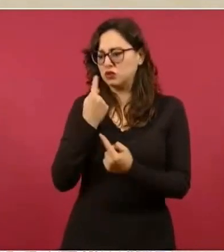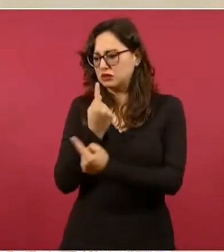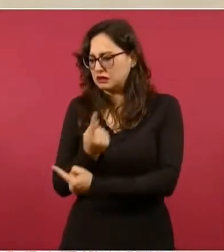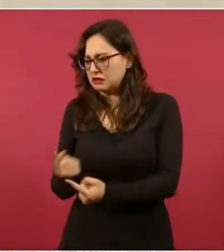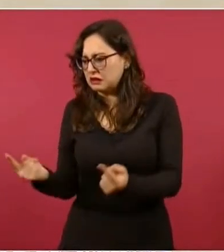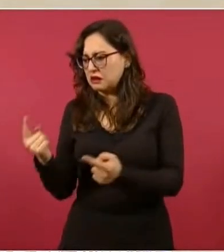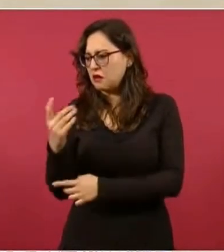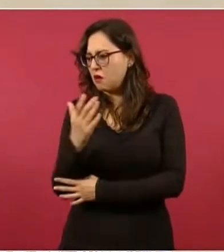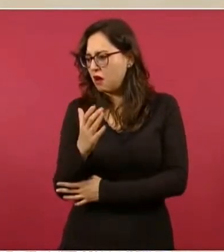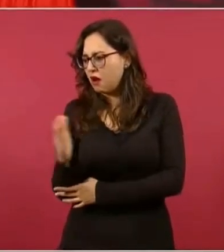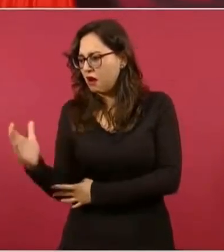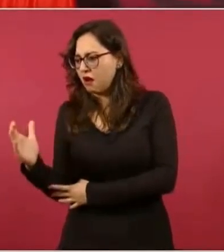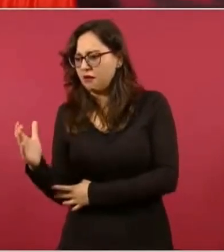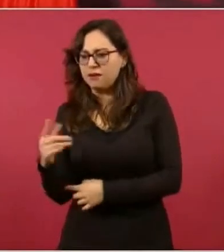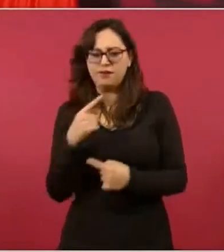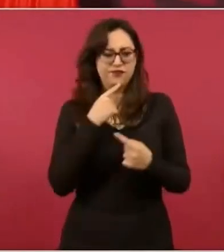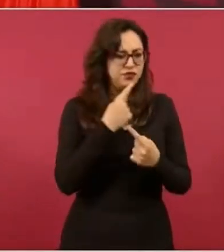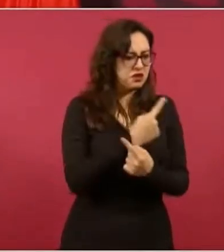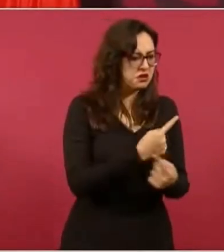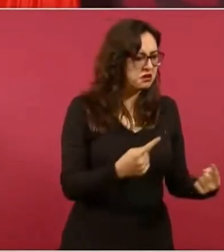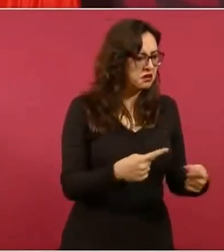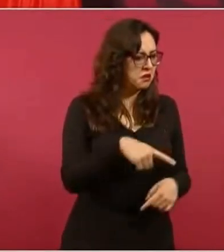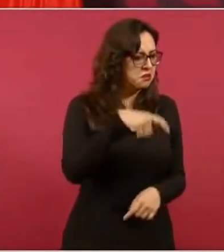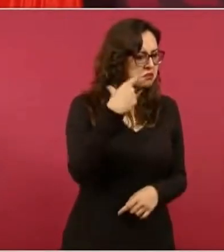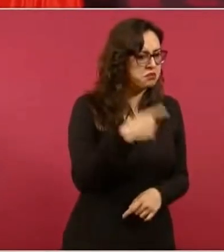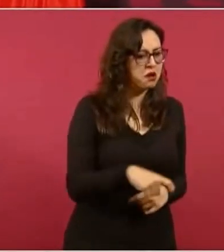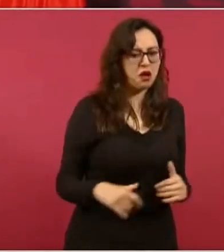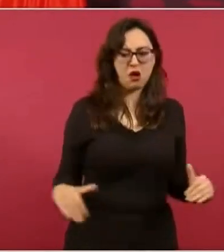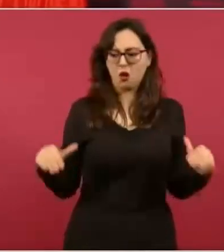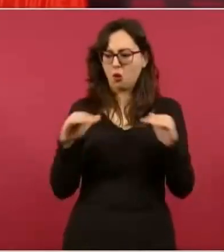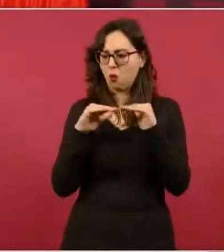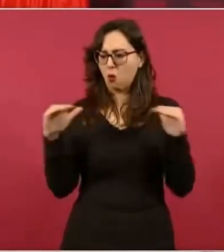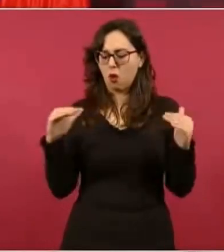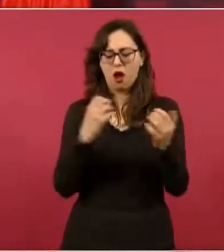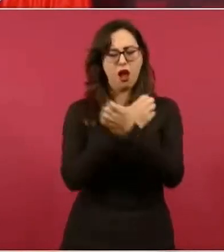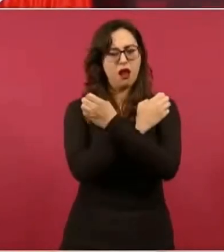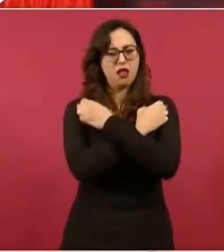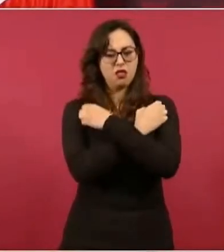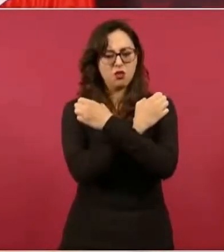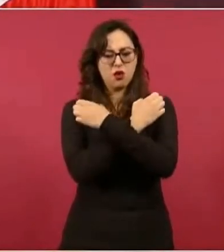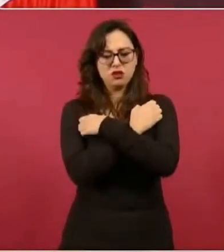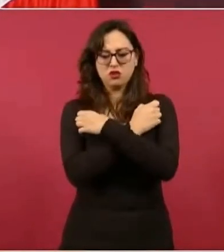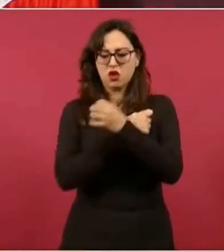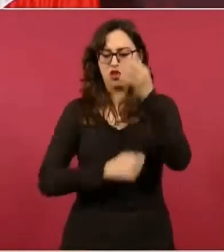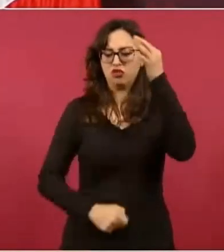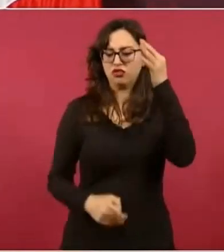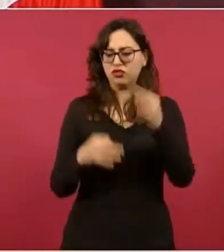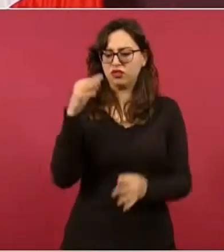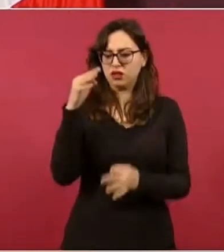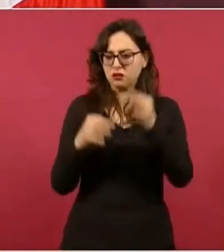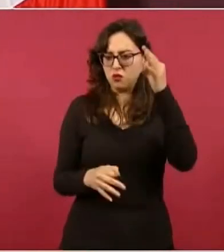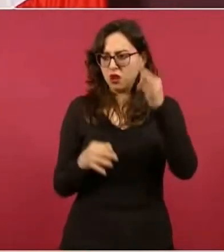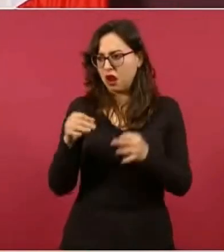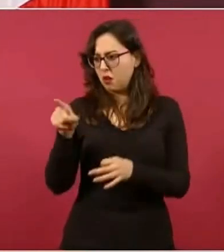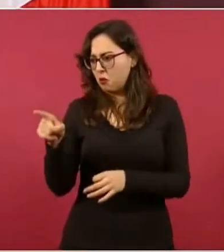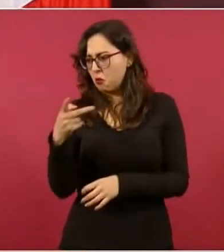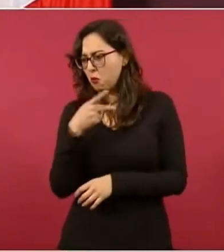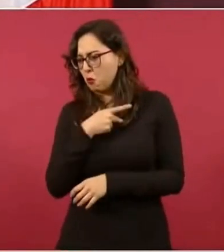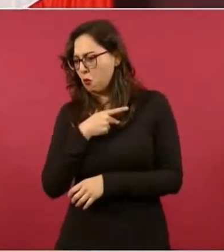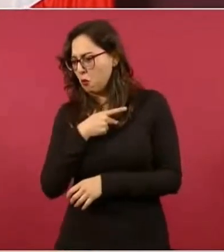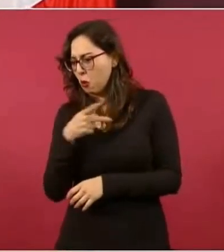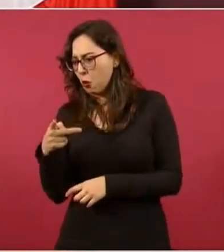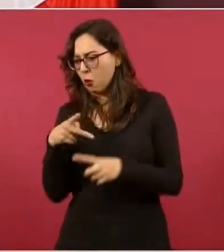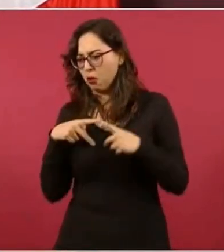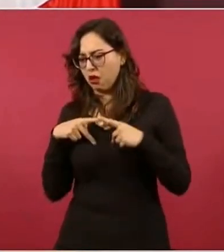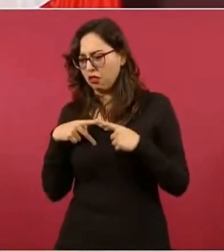más rico hacendado que haya tribunales que protejan al débil de